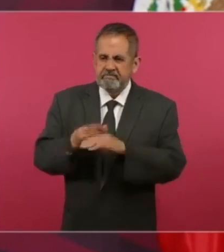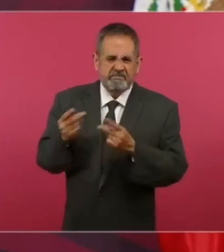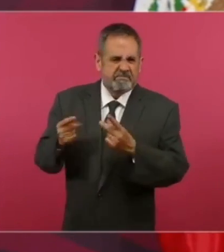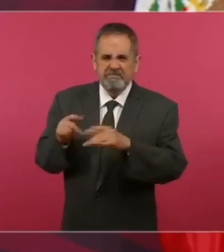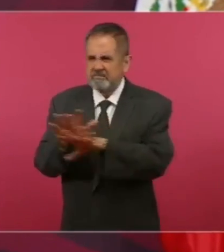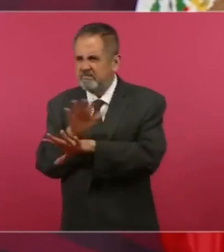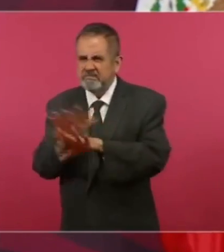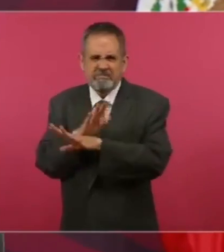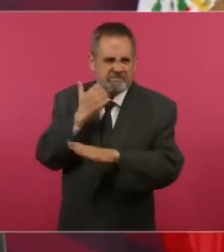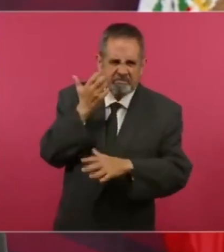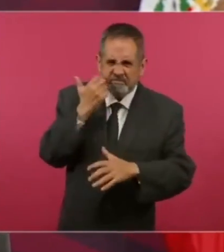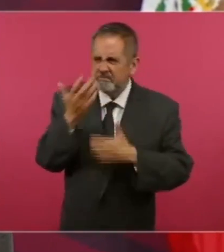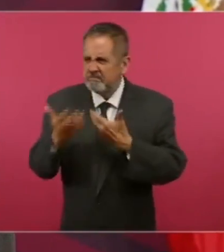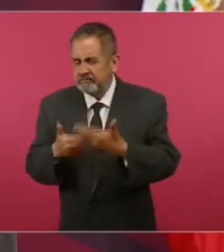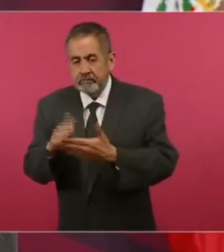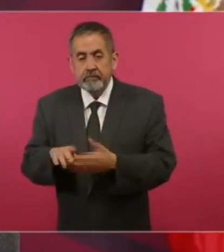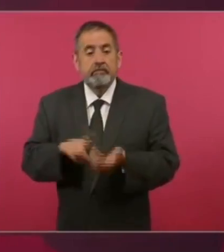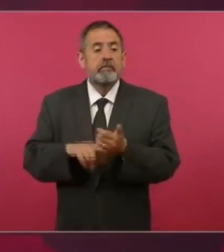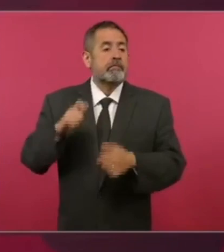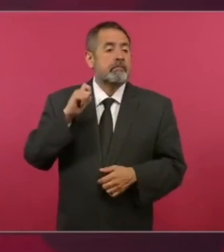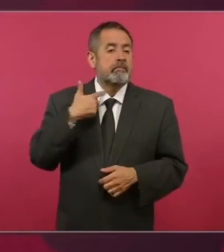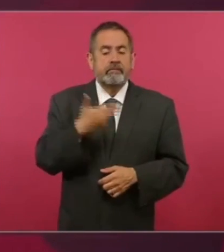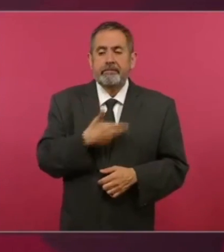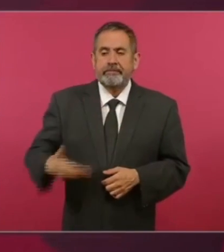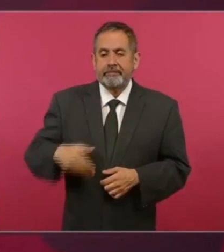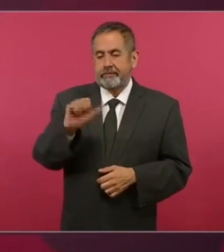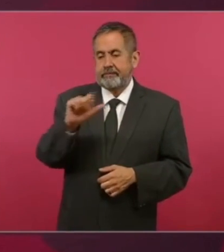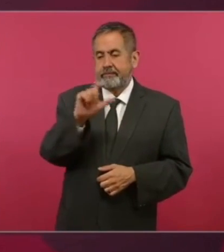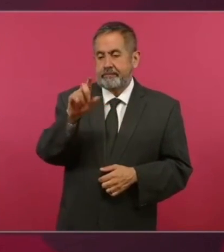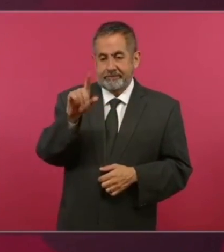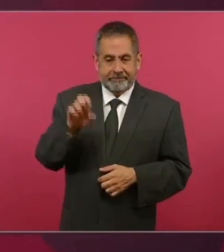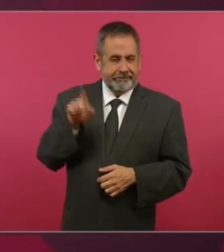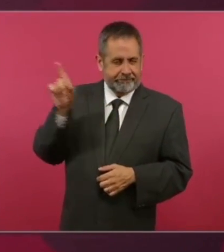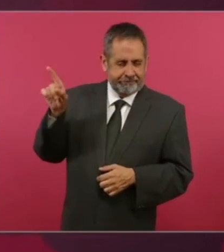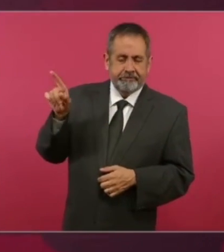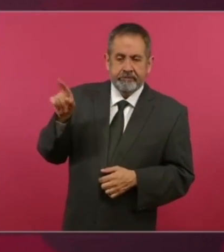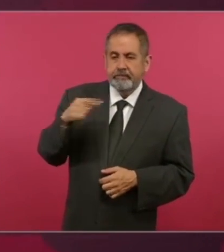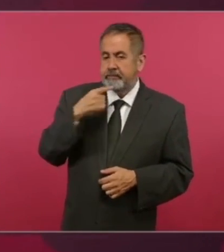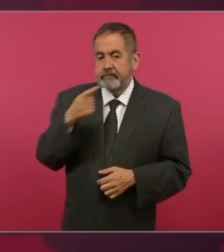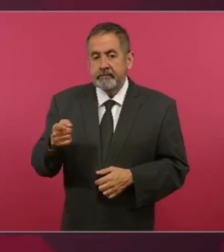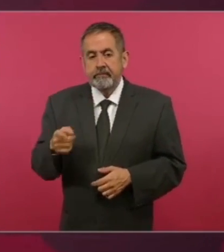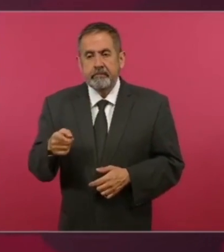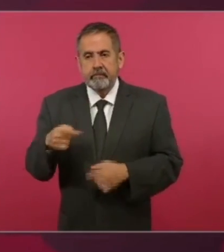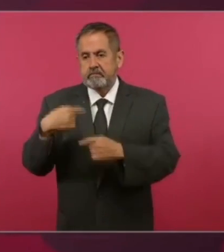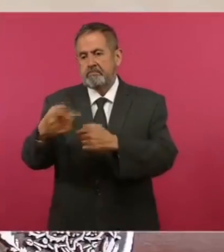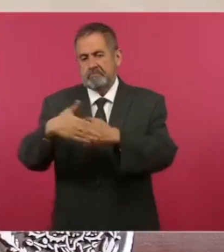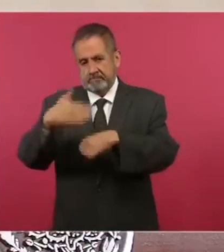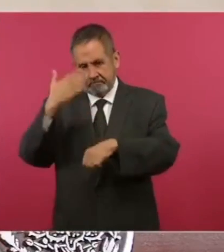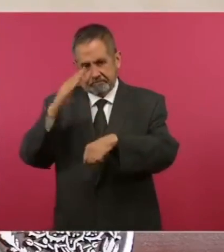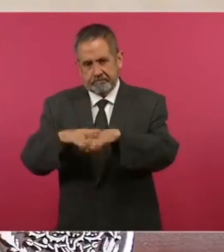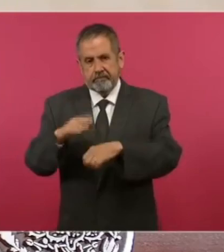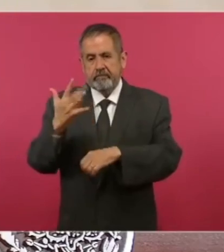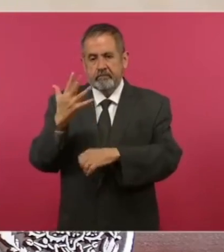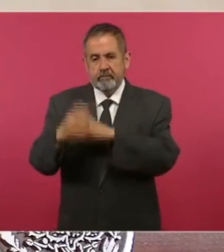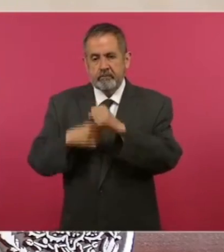revolucionarios. Decía el presidente Allende que se van a conmemorar 50